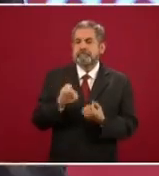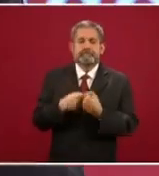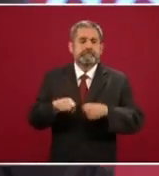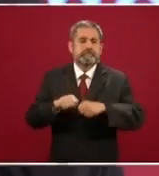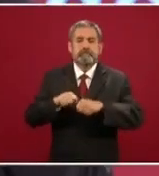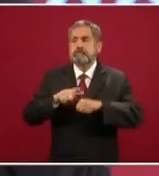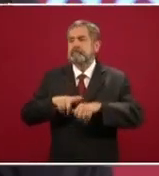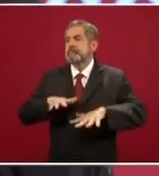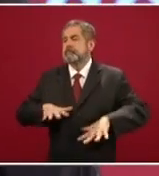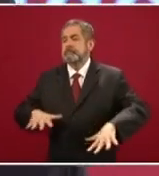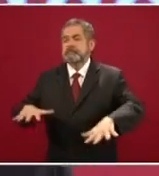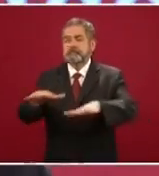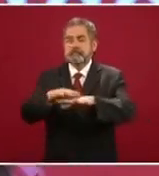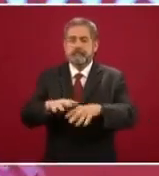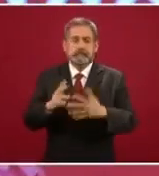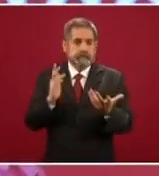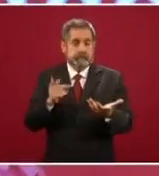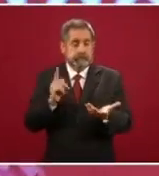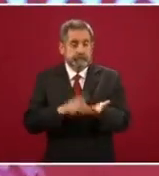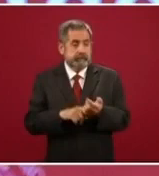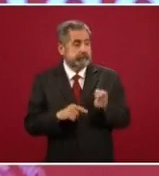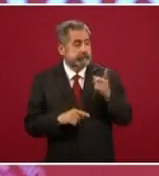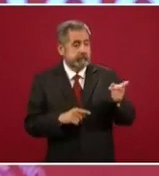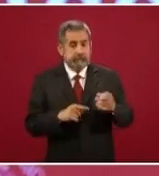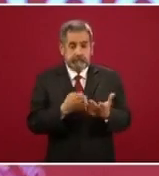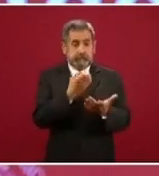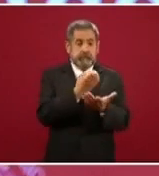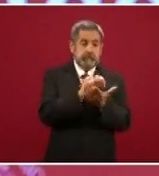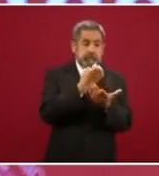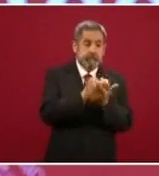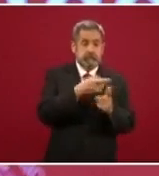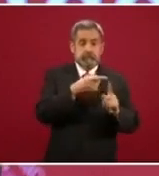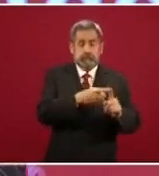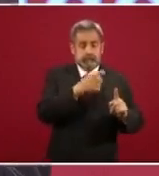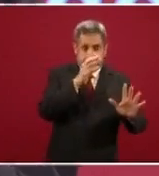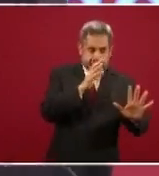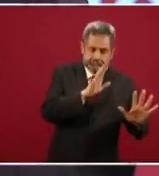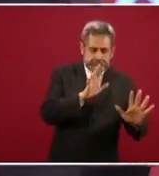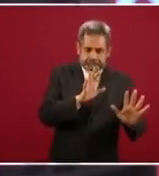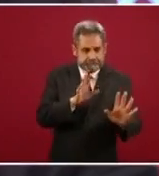¿sí? Así como alguien dijo la economía tonto,